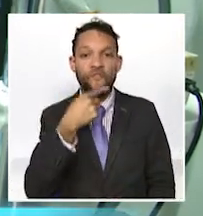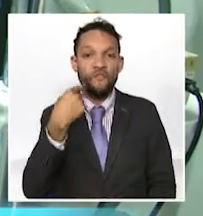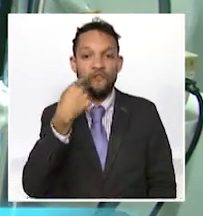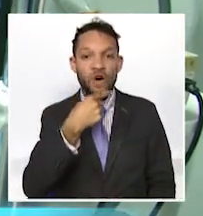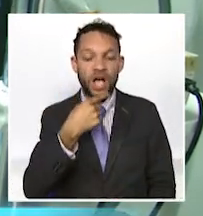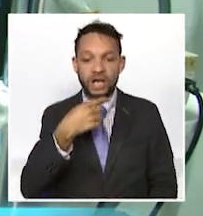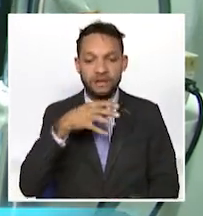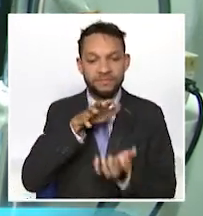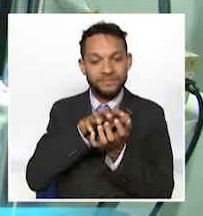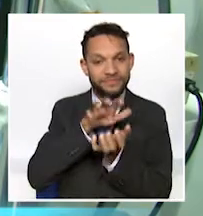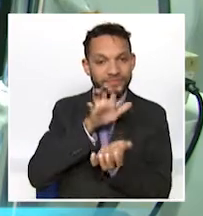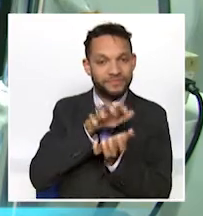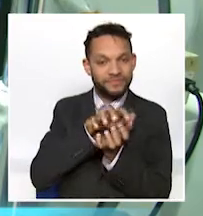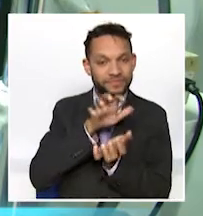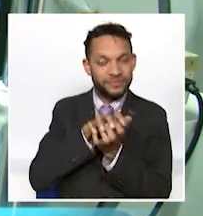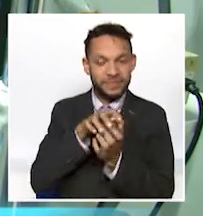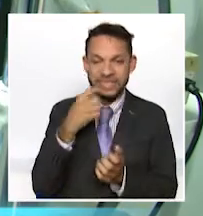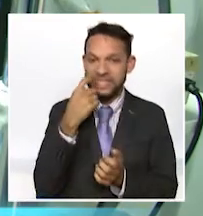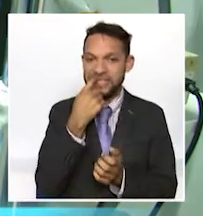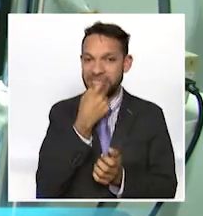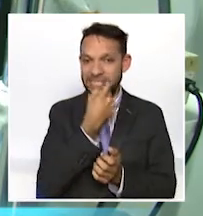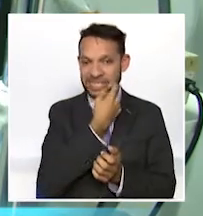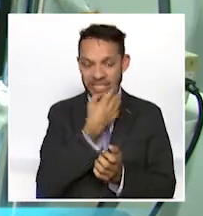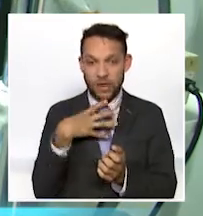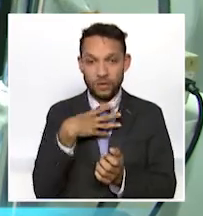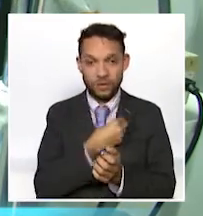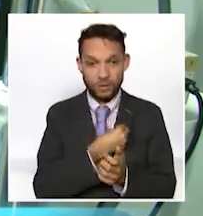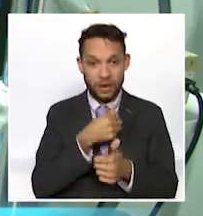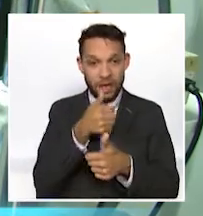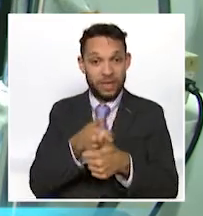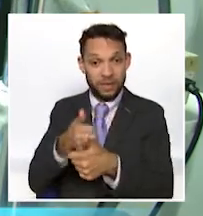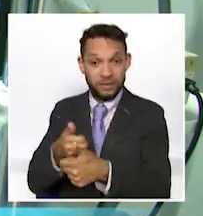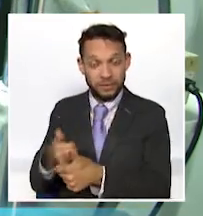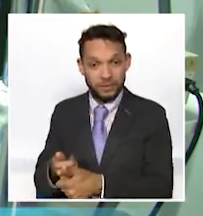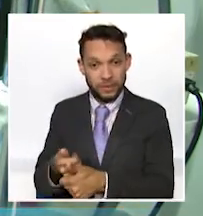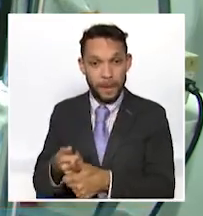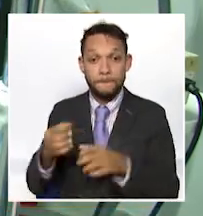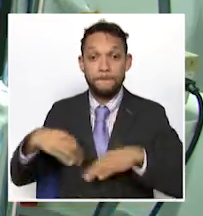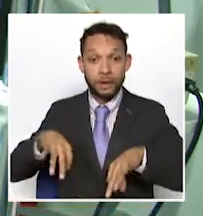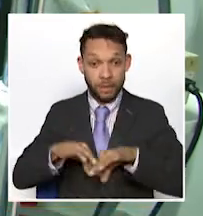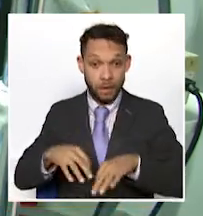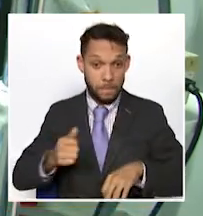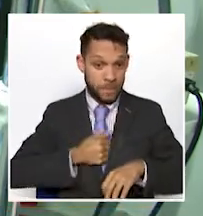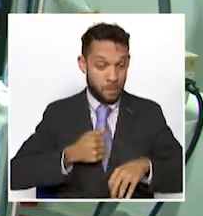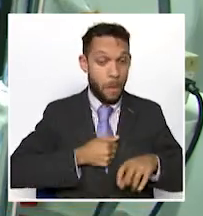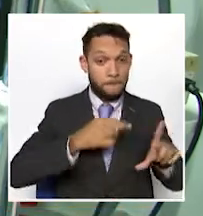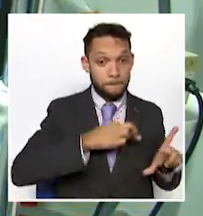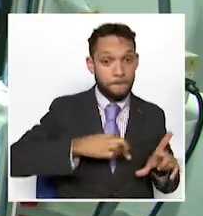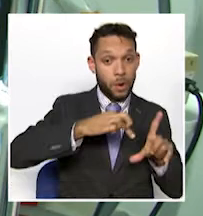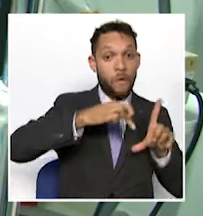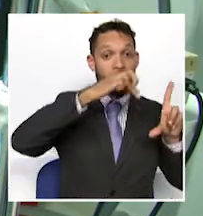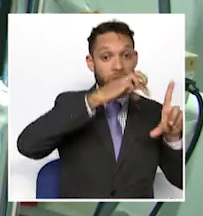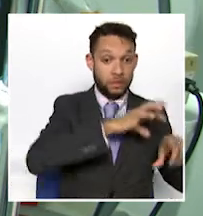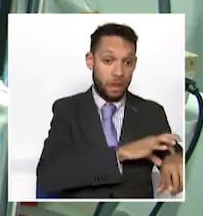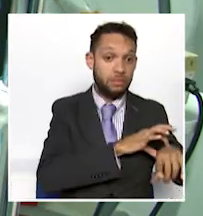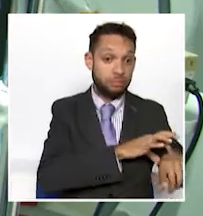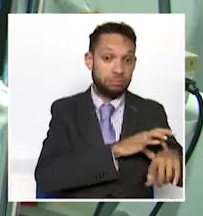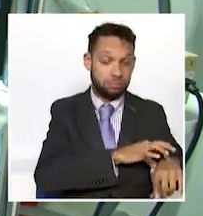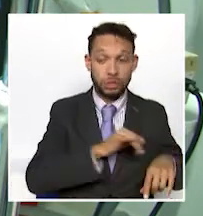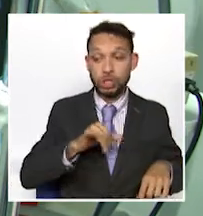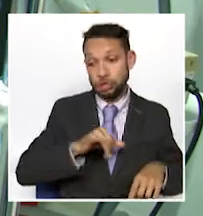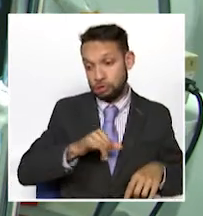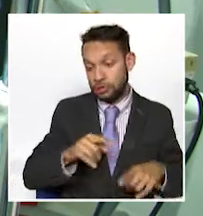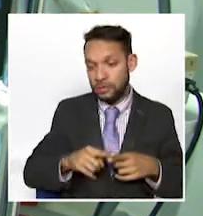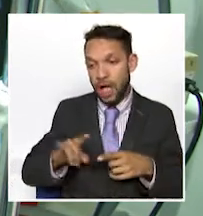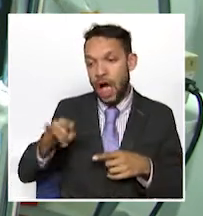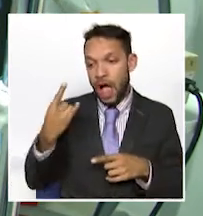¿cómo hacemos una evaluación nosotros? Por supuesto, primero que todo yo soy odontóloga, yo sí miro los dientes, si hay caries, si